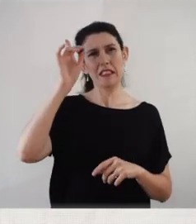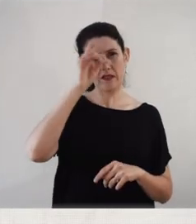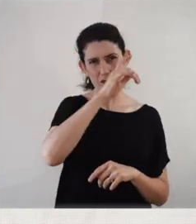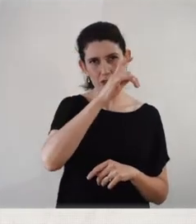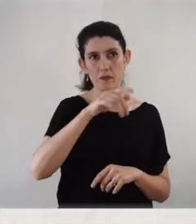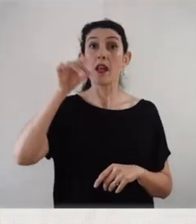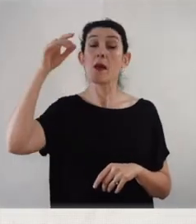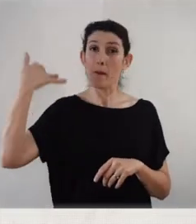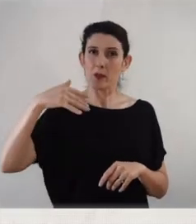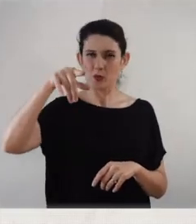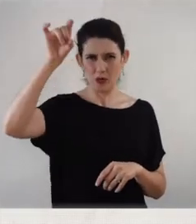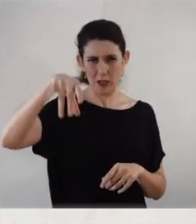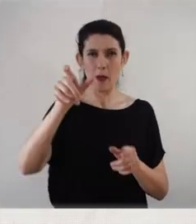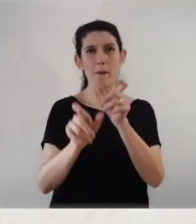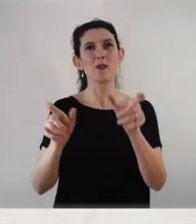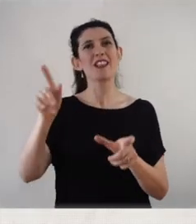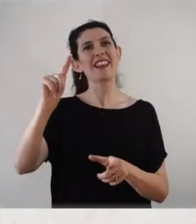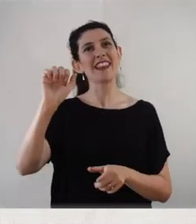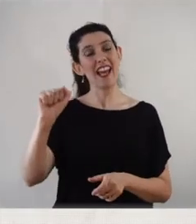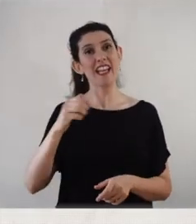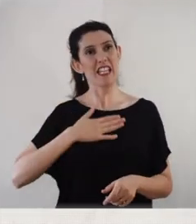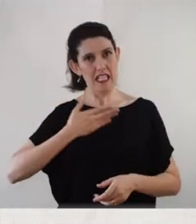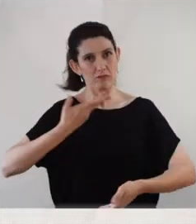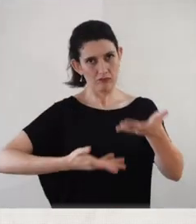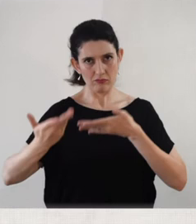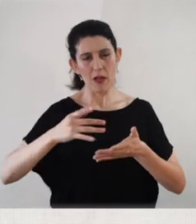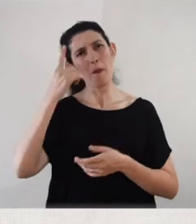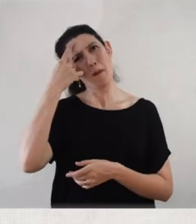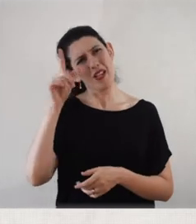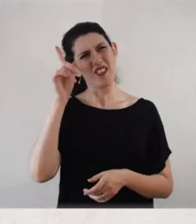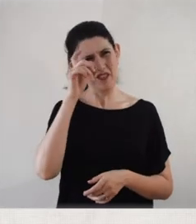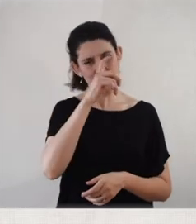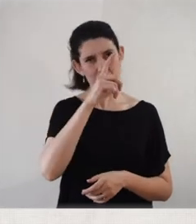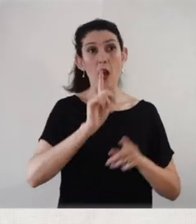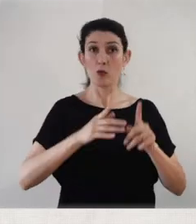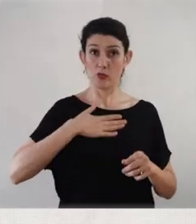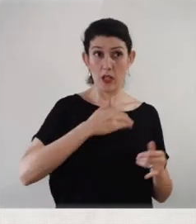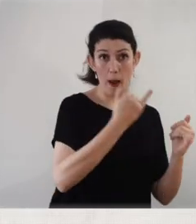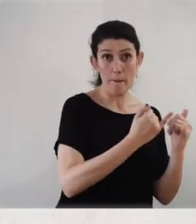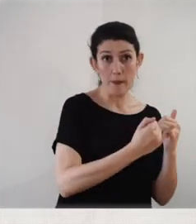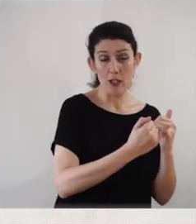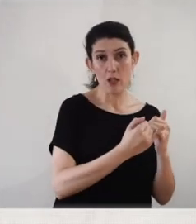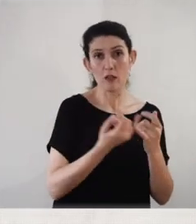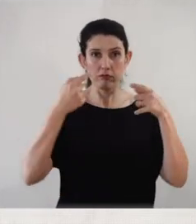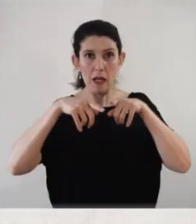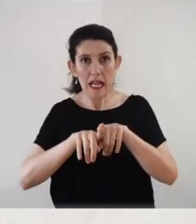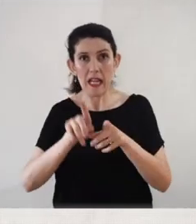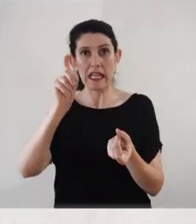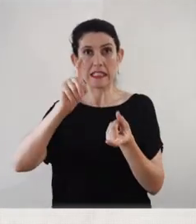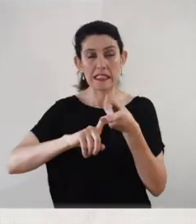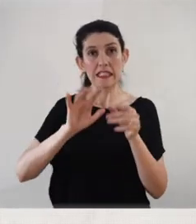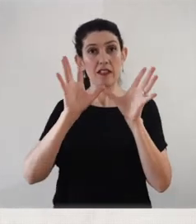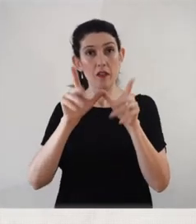amigos y de mayores, tener pareja, casarse y formar una familia. Otros buscan estar en silencio, prefieren estar solos o no les gusta compartir